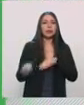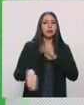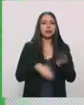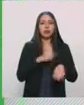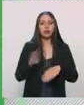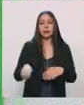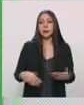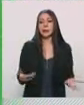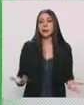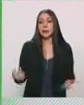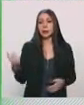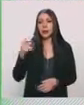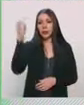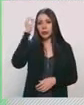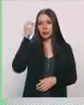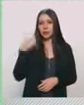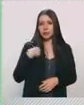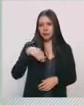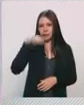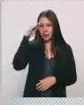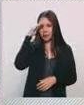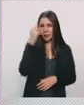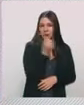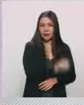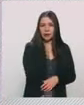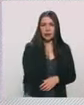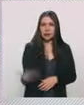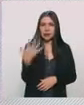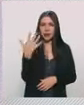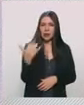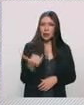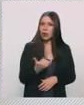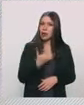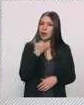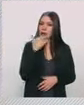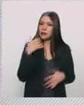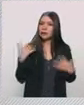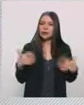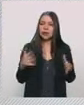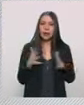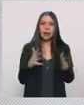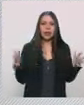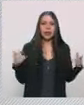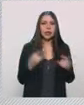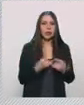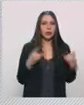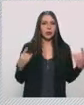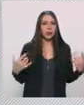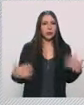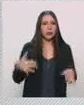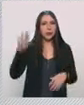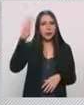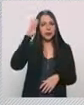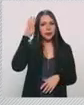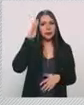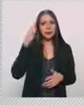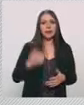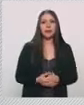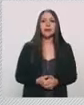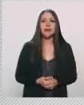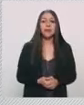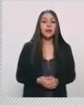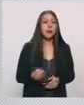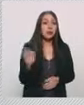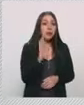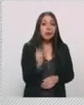ven? Yo creo que son 5 metidas de patas de la historia, pues verdaderamente proverbiales. No, pues, que pudieron haber cambiado el rumbo